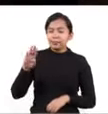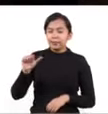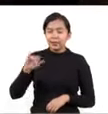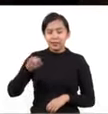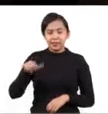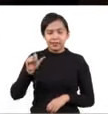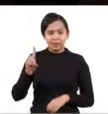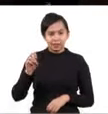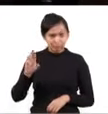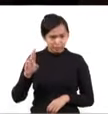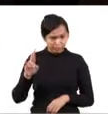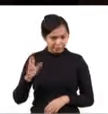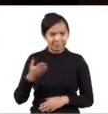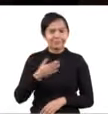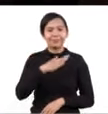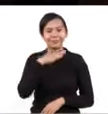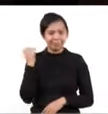en México.